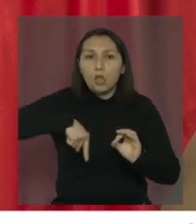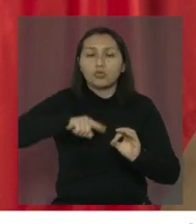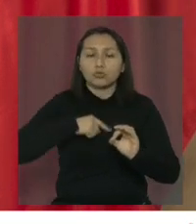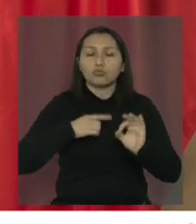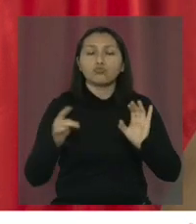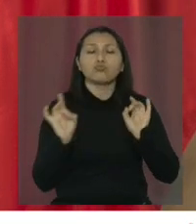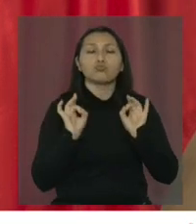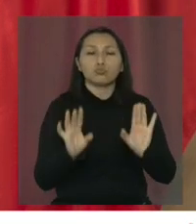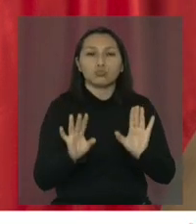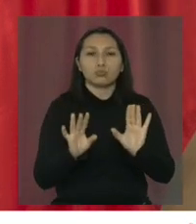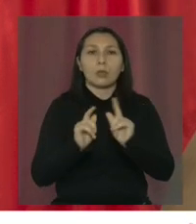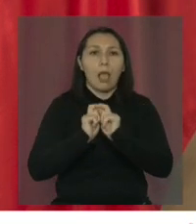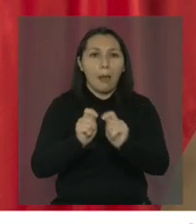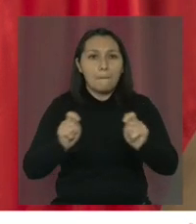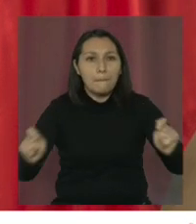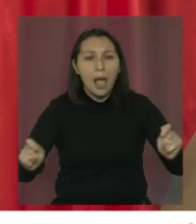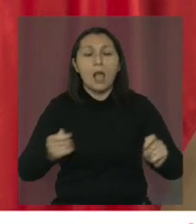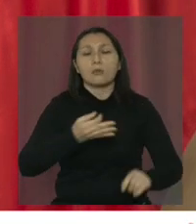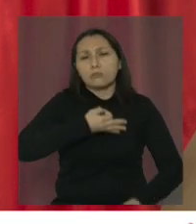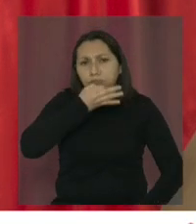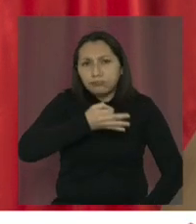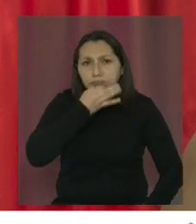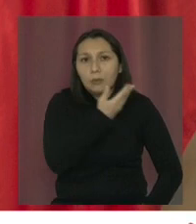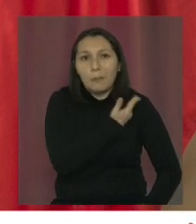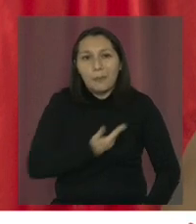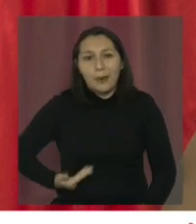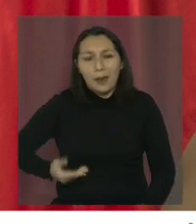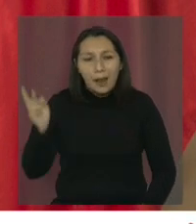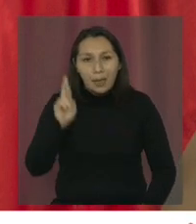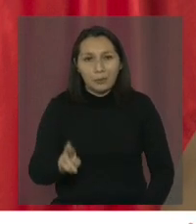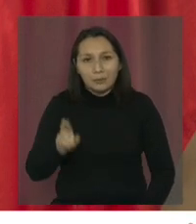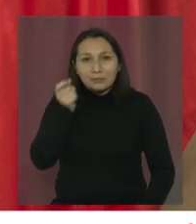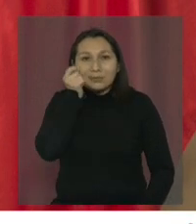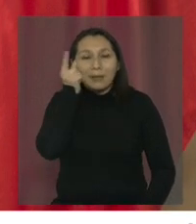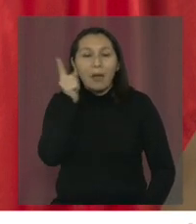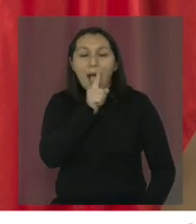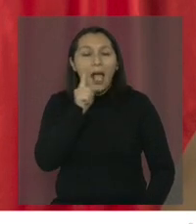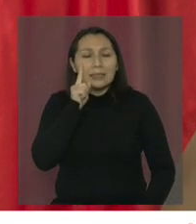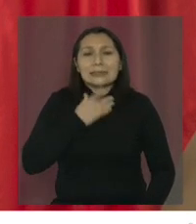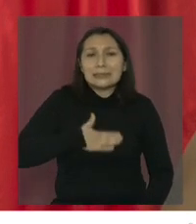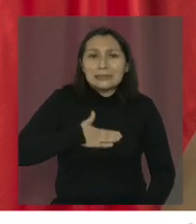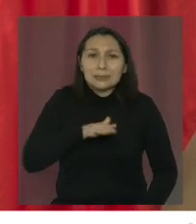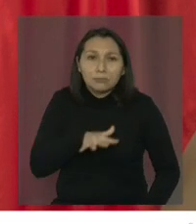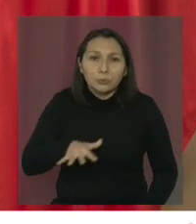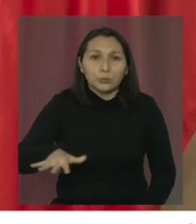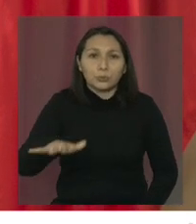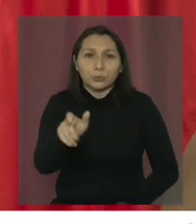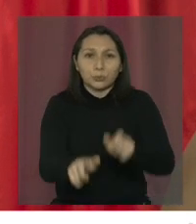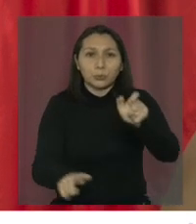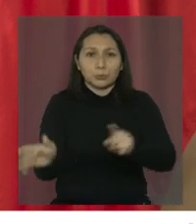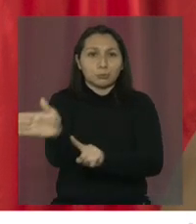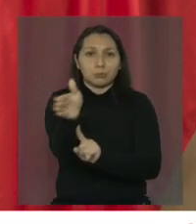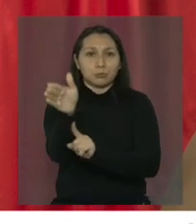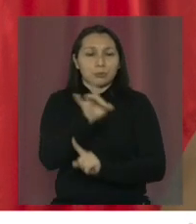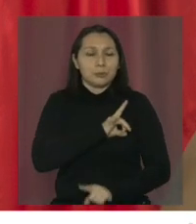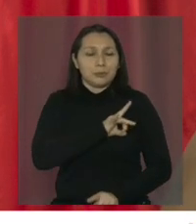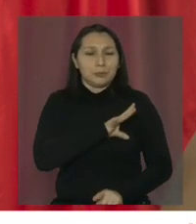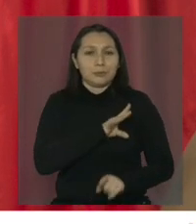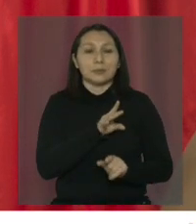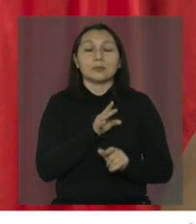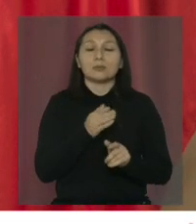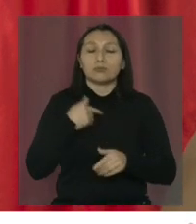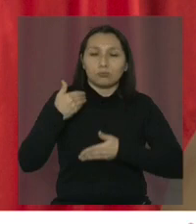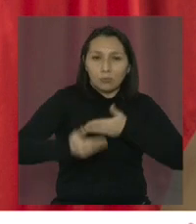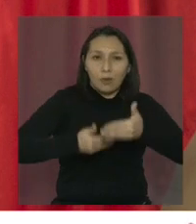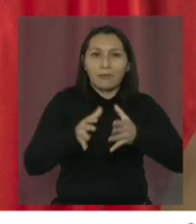como también los discursos de nuestro presidente de la república porque sabemos que es parte de los anhelos de nuestros ciudadanos nuestros compatriotas que avancemos